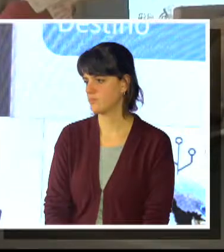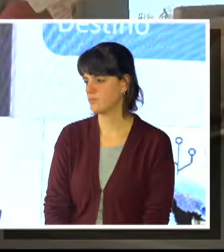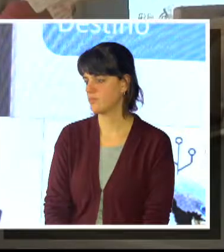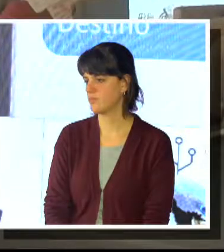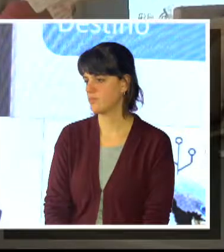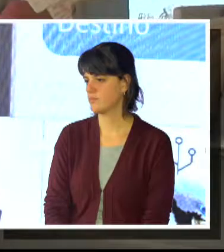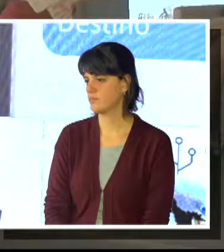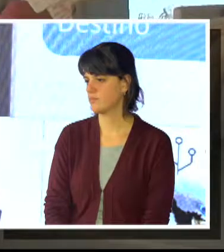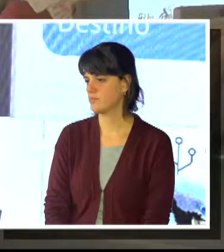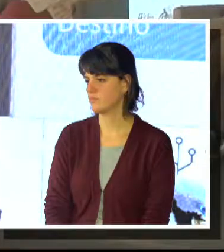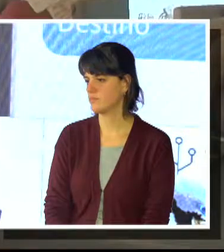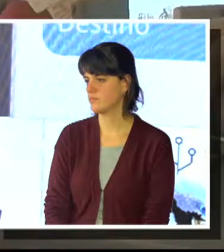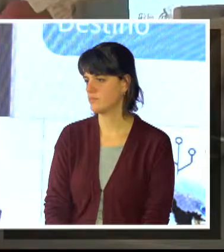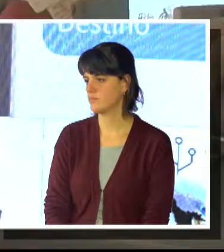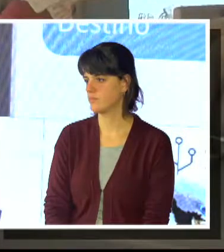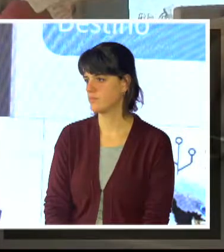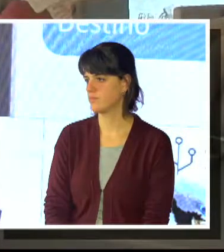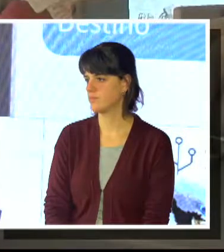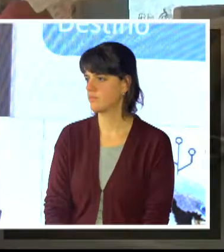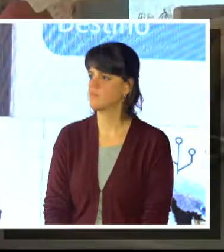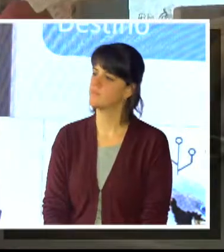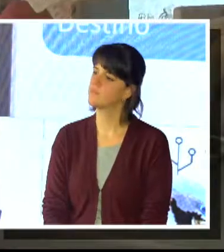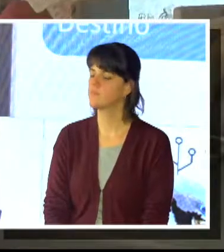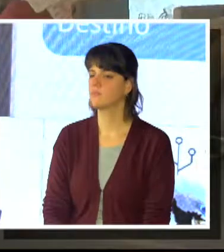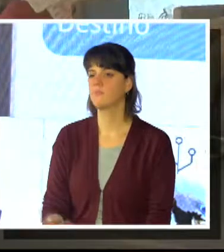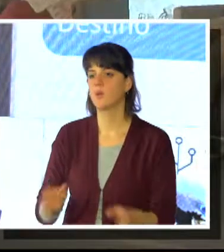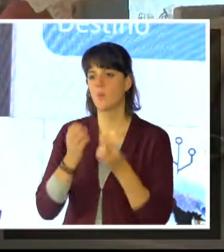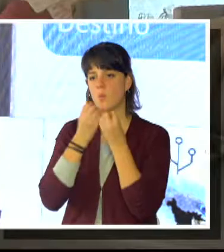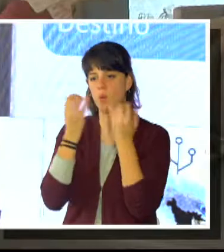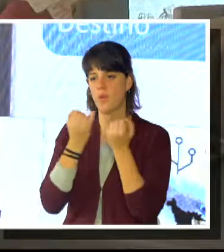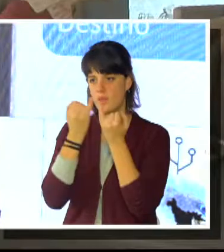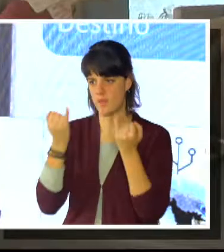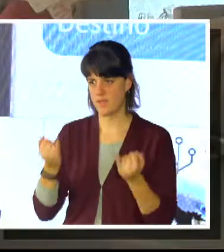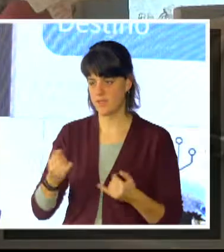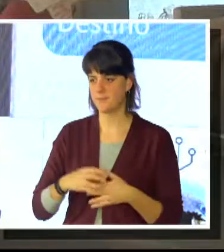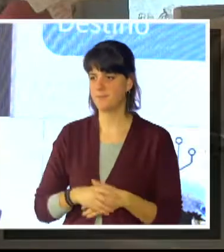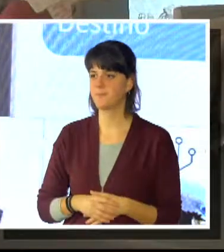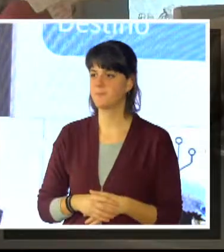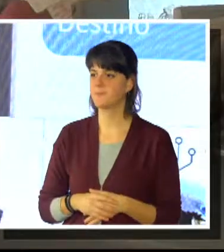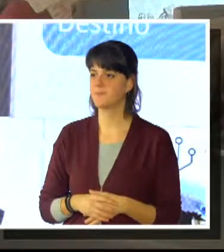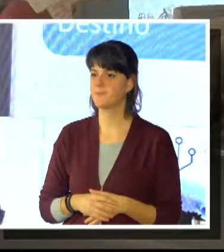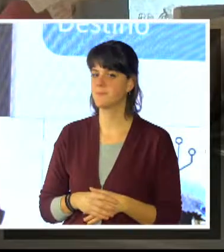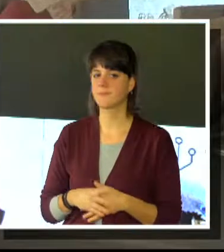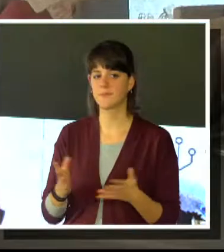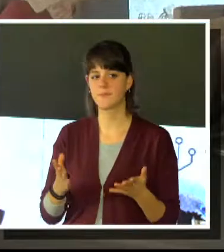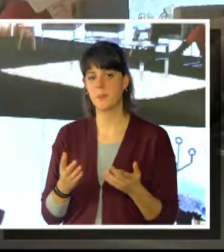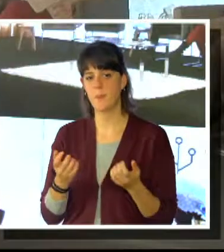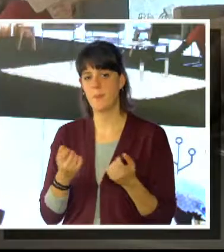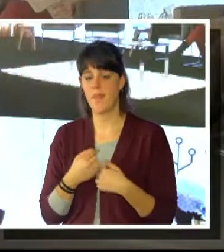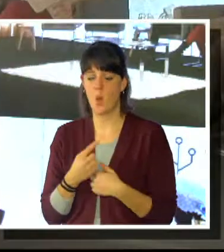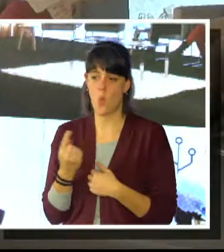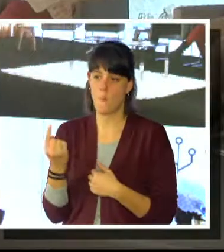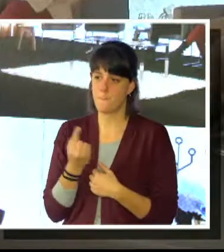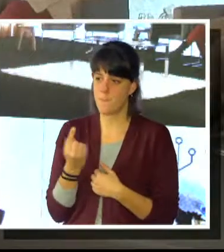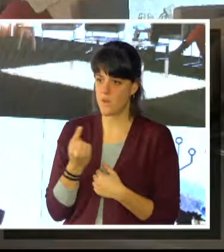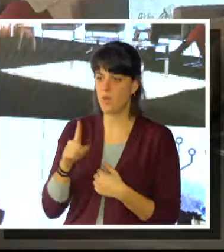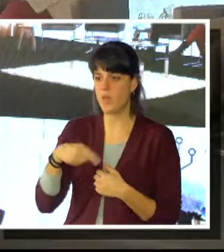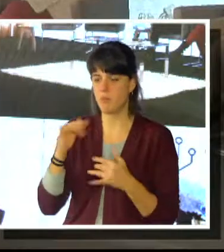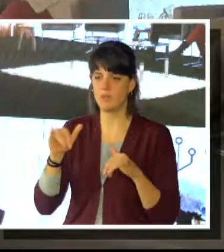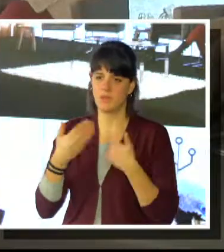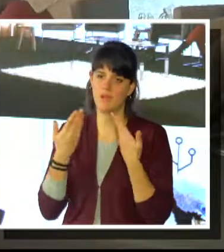grandes, que están marcados sobre todo en terminales, en el centro y en avenidas, son paradas con problemas de